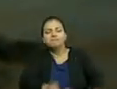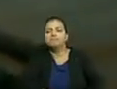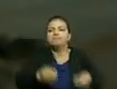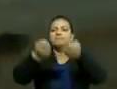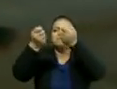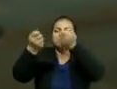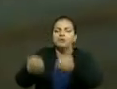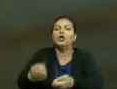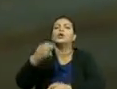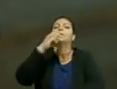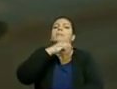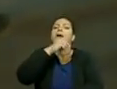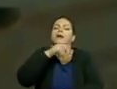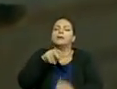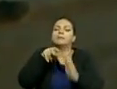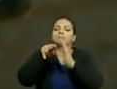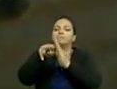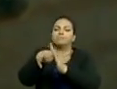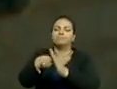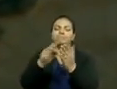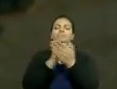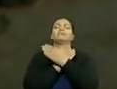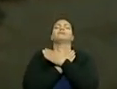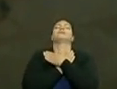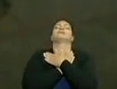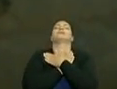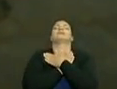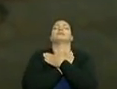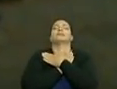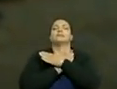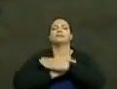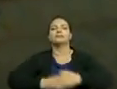Manta, informó Adriana Méndez.